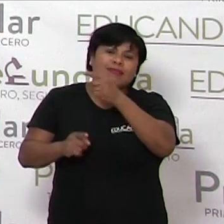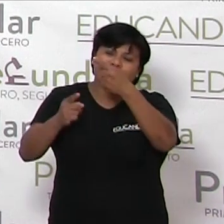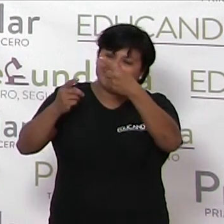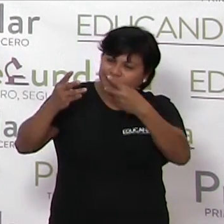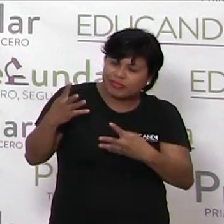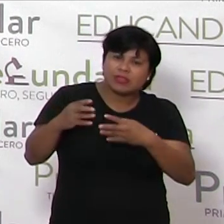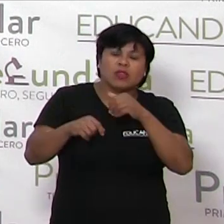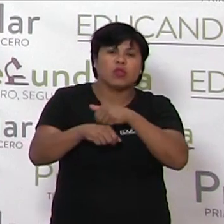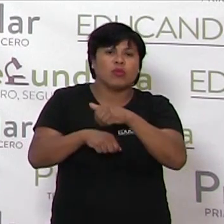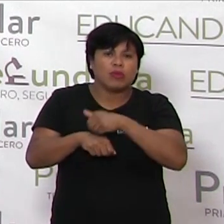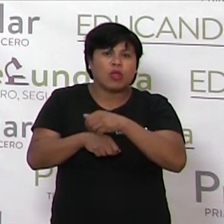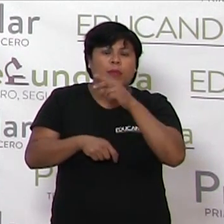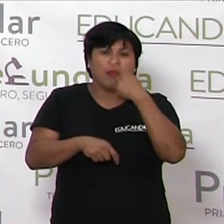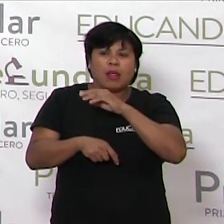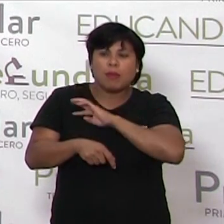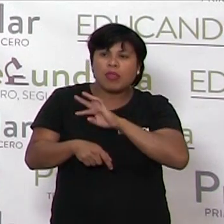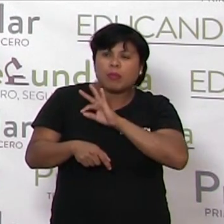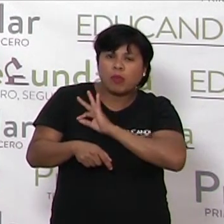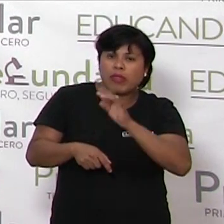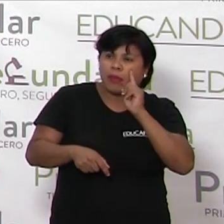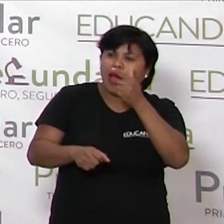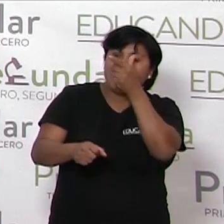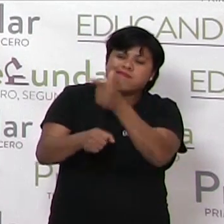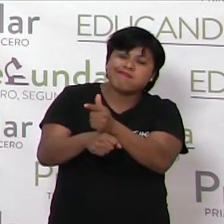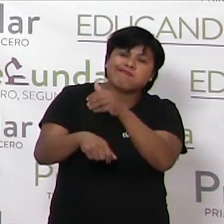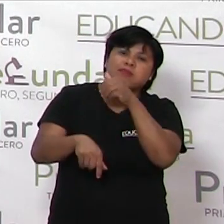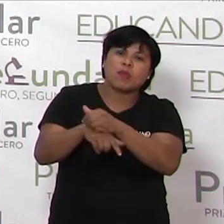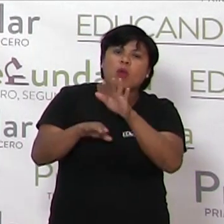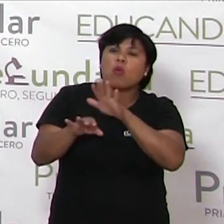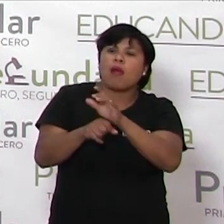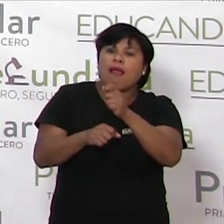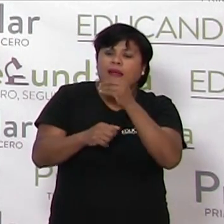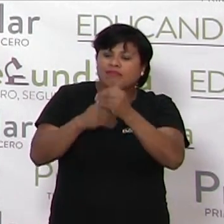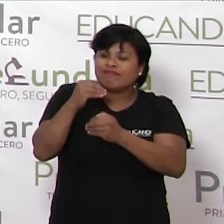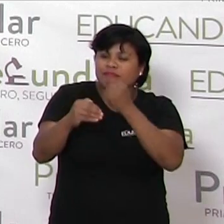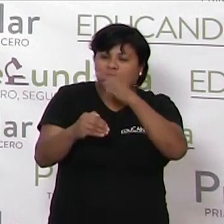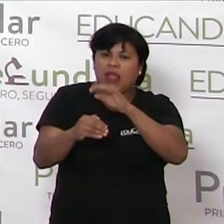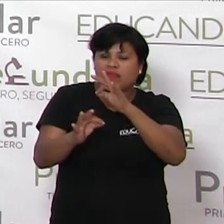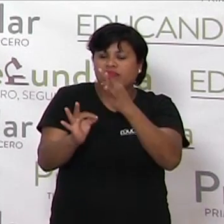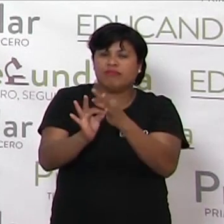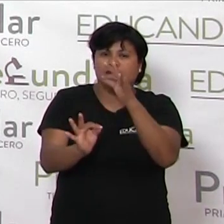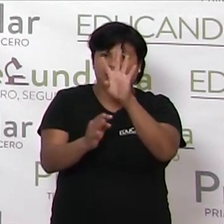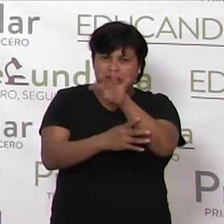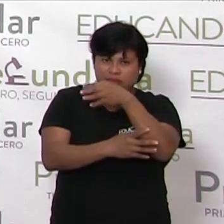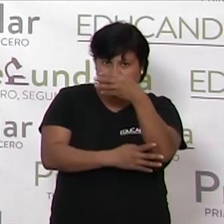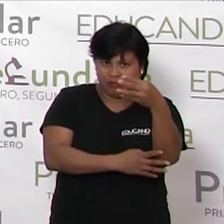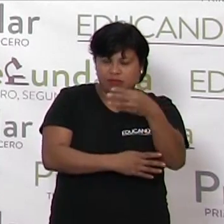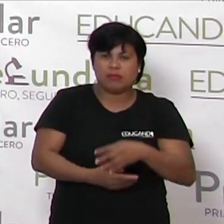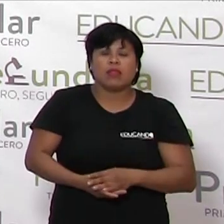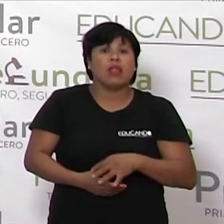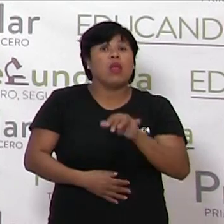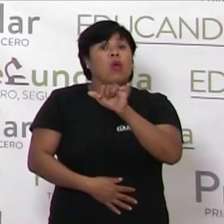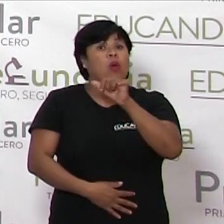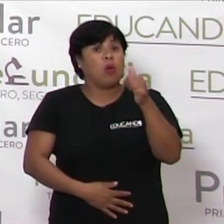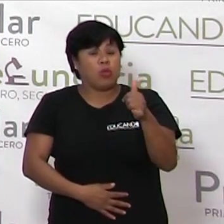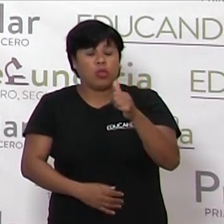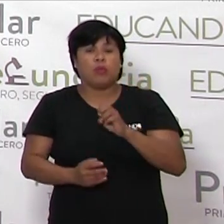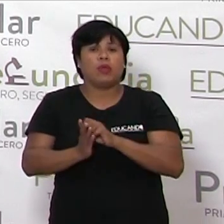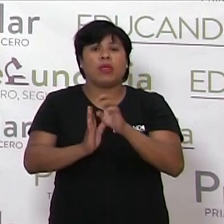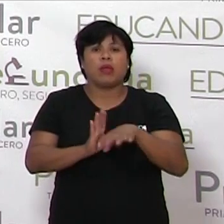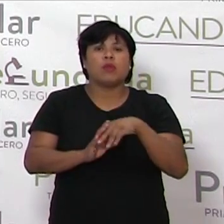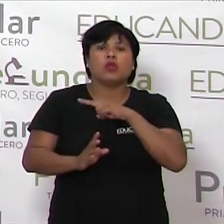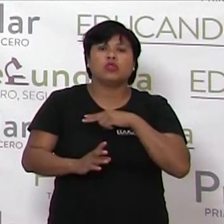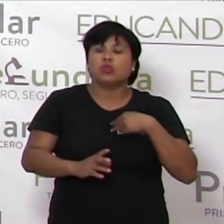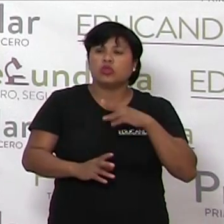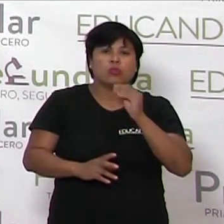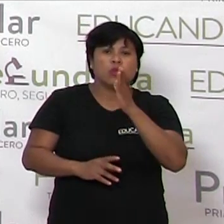demás y poder reconocer el factor de proporcionalidad que nos ayudará a completar la tabla. Otro dice, en este caso,